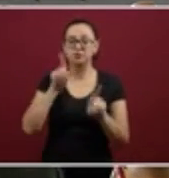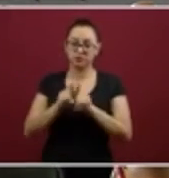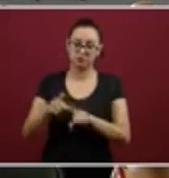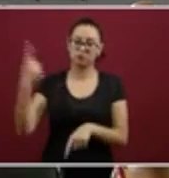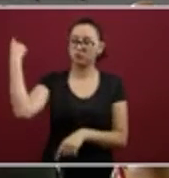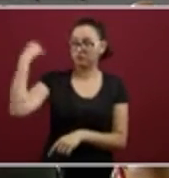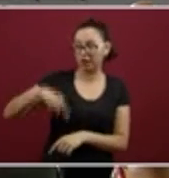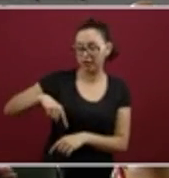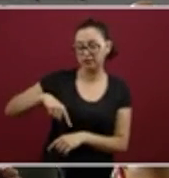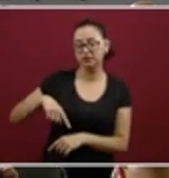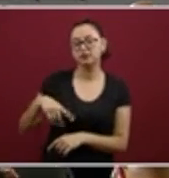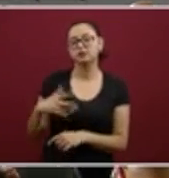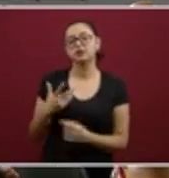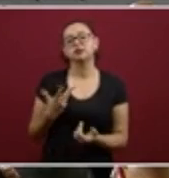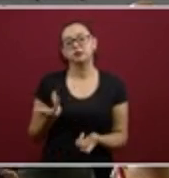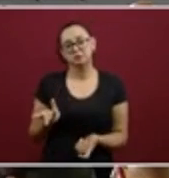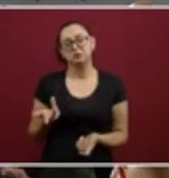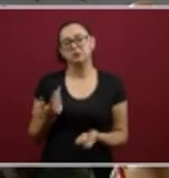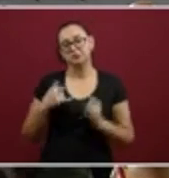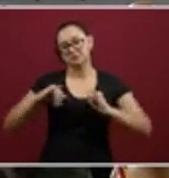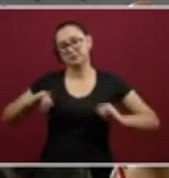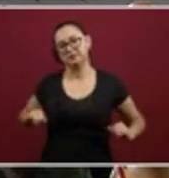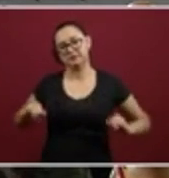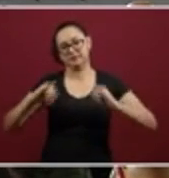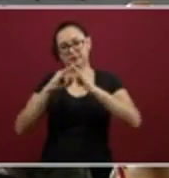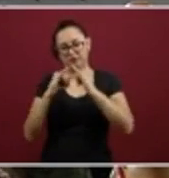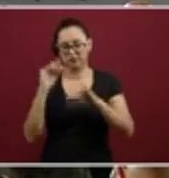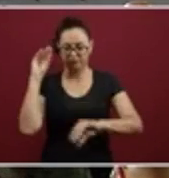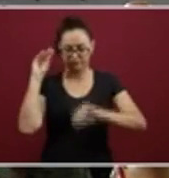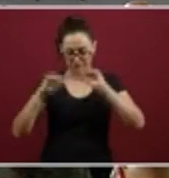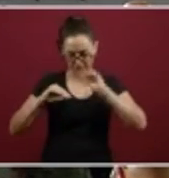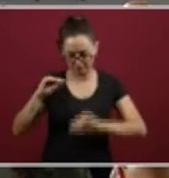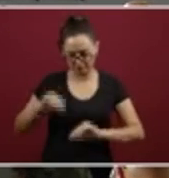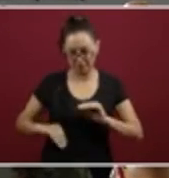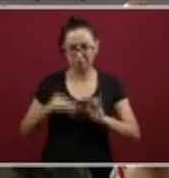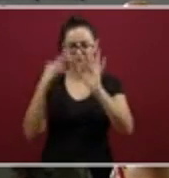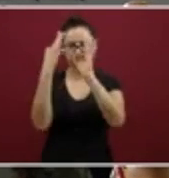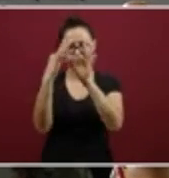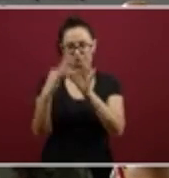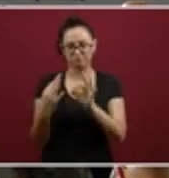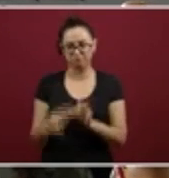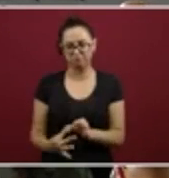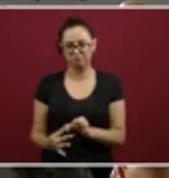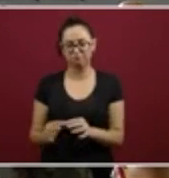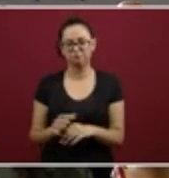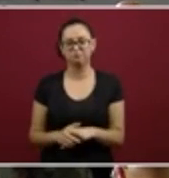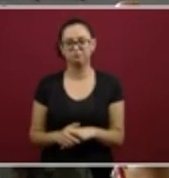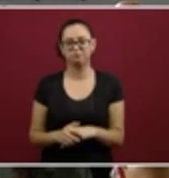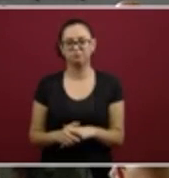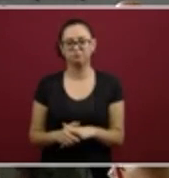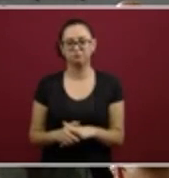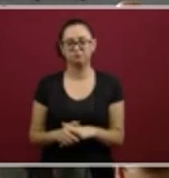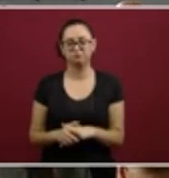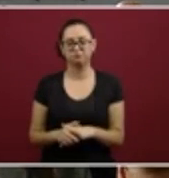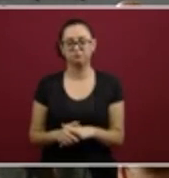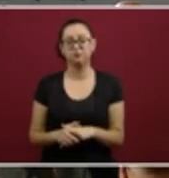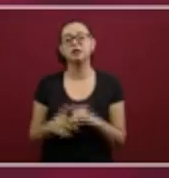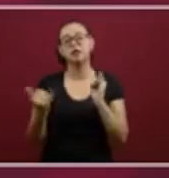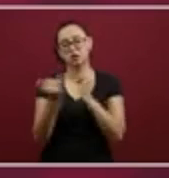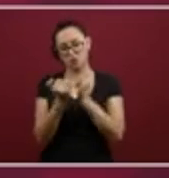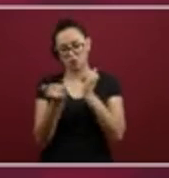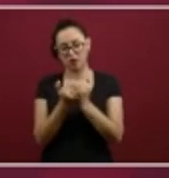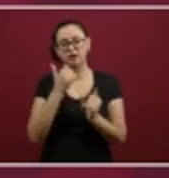puntual y la cual el instituto ya elaborando y cumpliendo sus instrucciones. Finalmente, comentarles que, bueno,